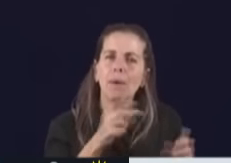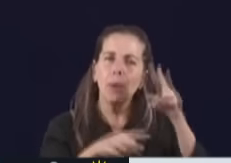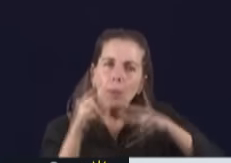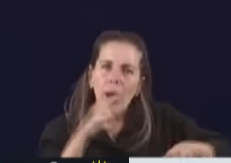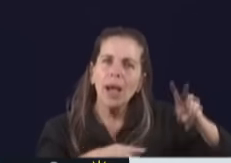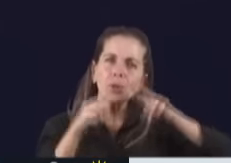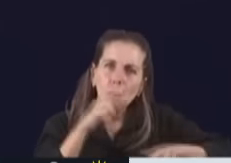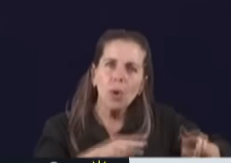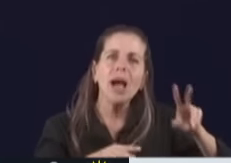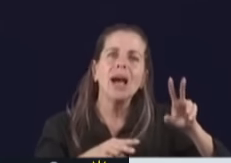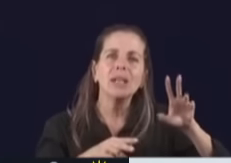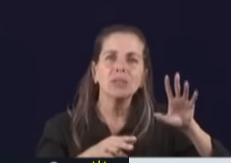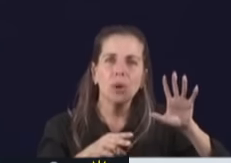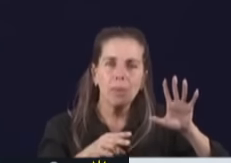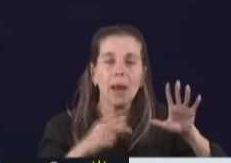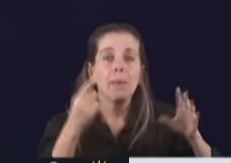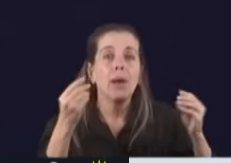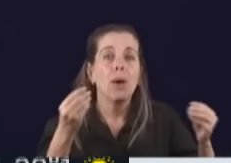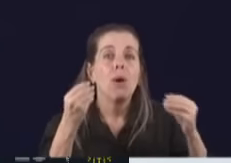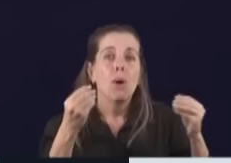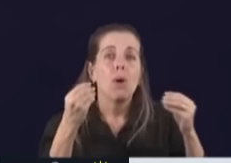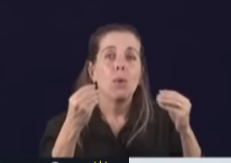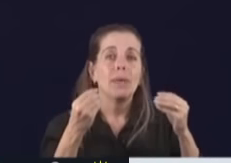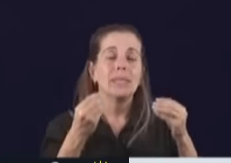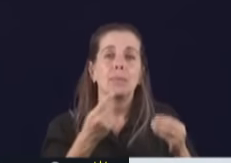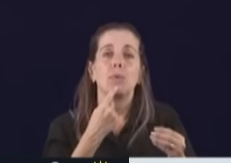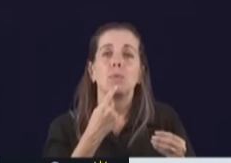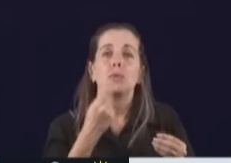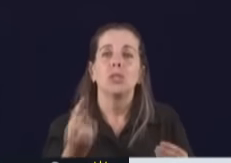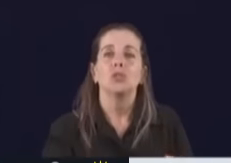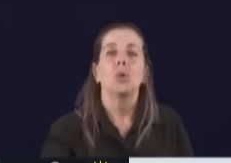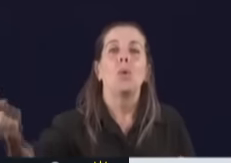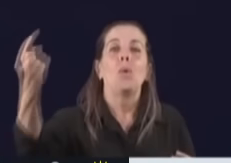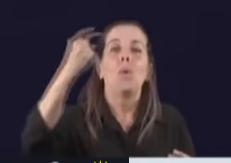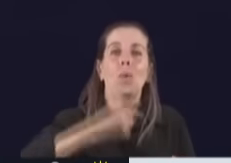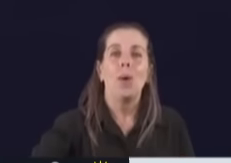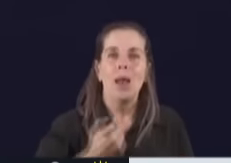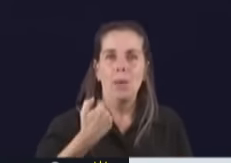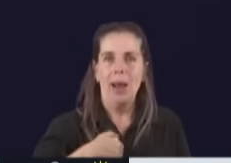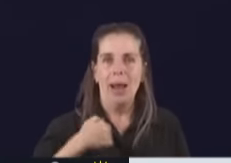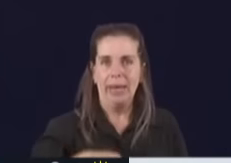inferir que esa frase no puede traer ningún tipo de riesgo al gendarme.